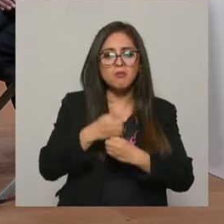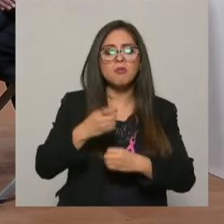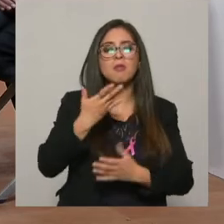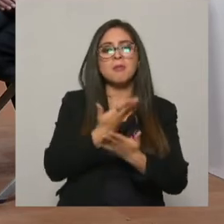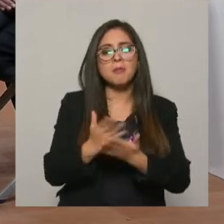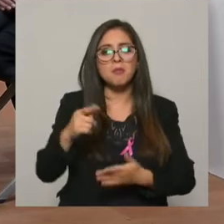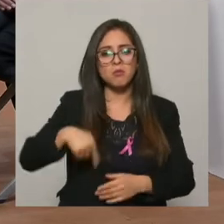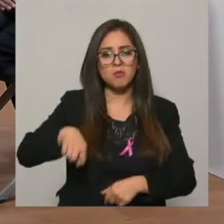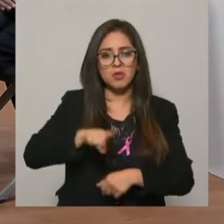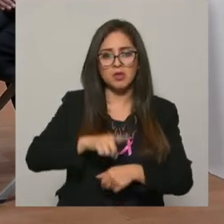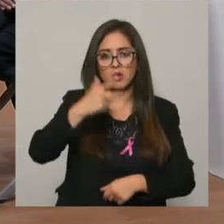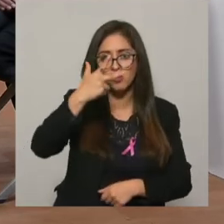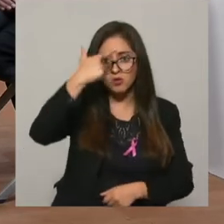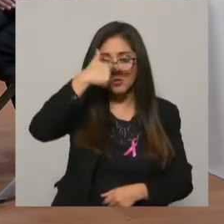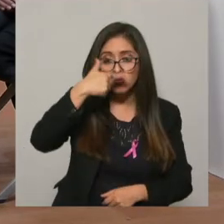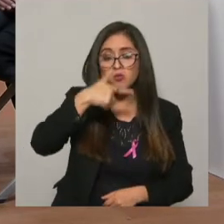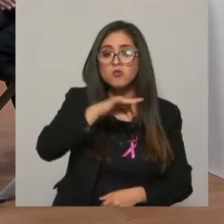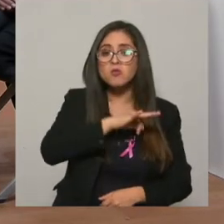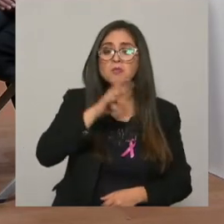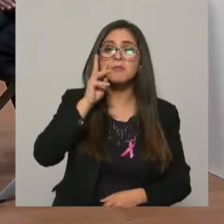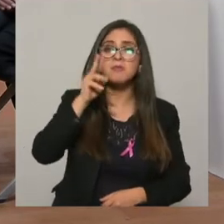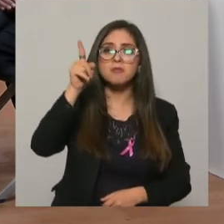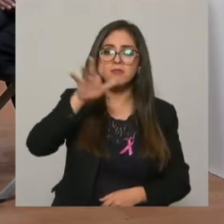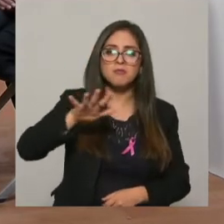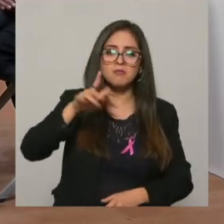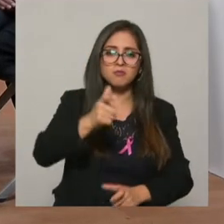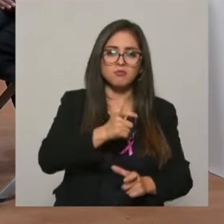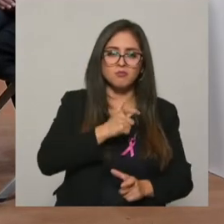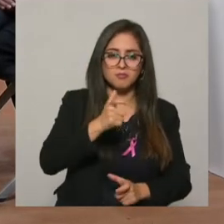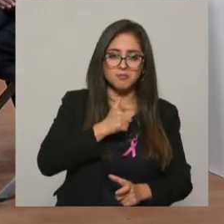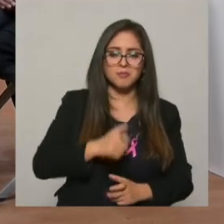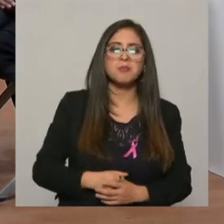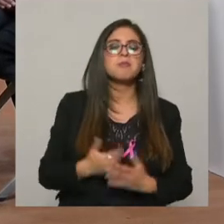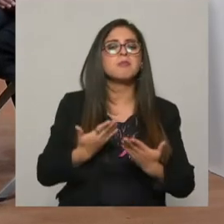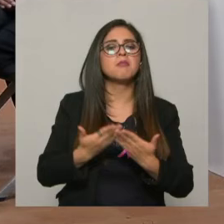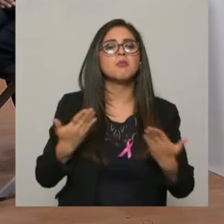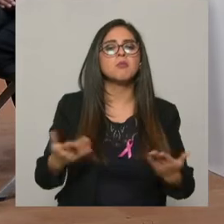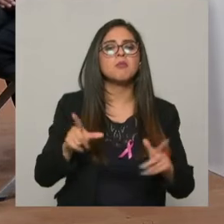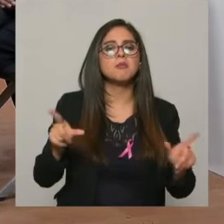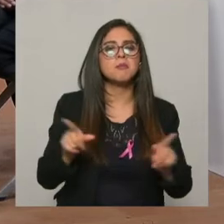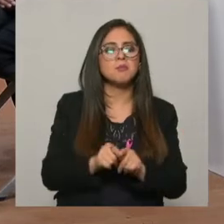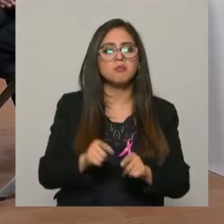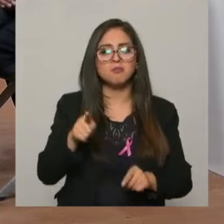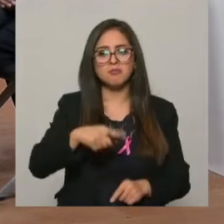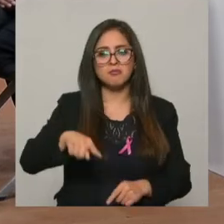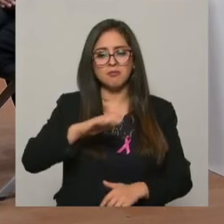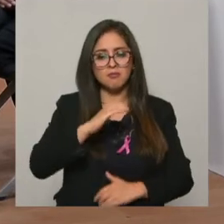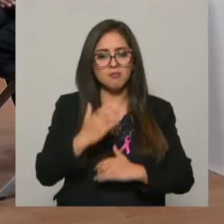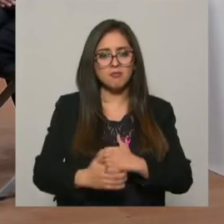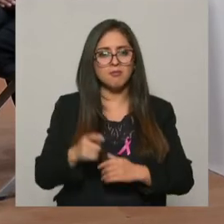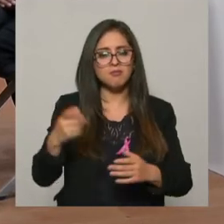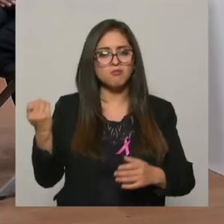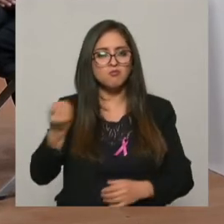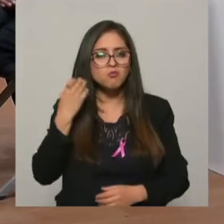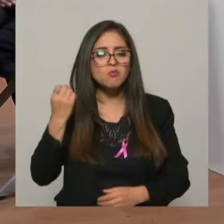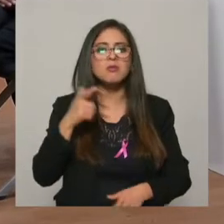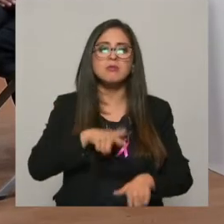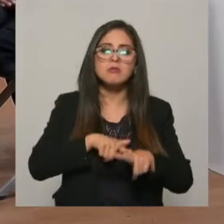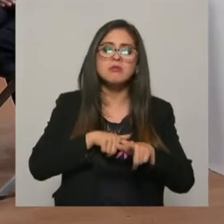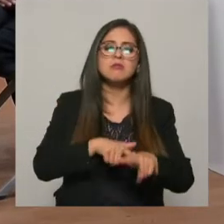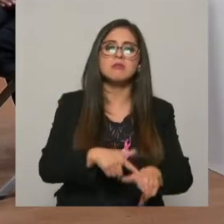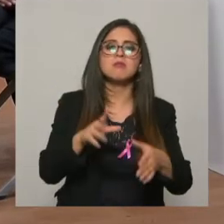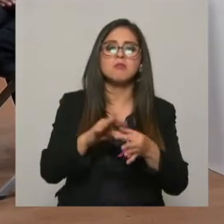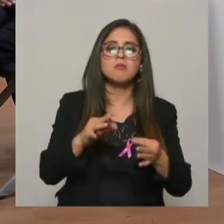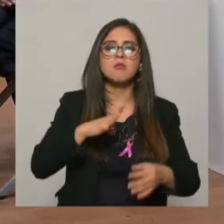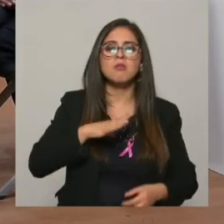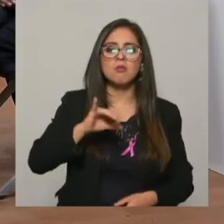hoy a las 8 usted los puede disfrutar en Xochimilco. Vamos a hacer una pausa, despedimos esta mesa, pero quédese con nosotros porque ya